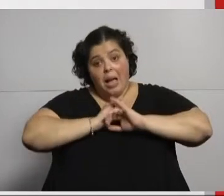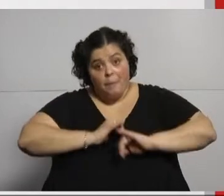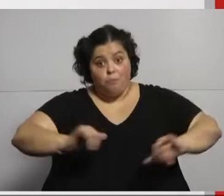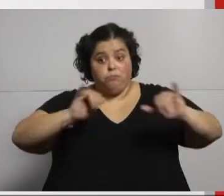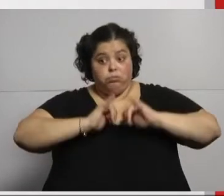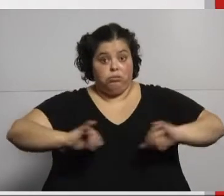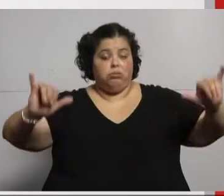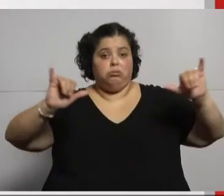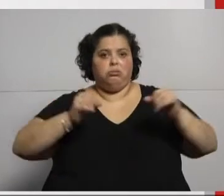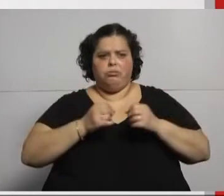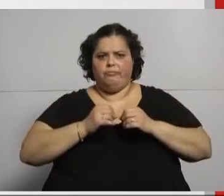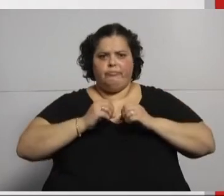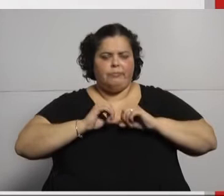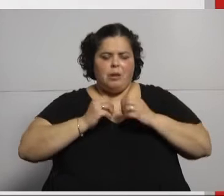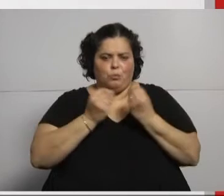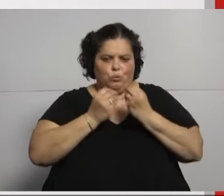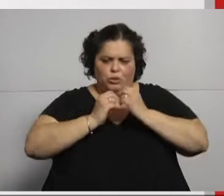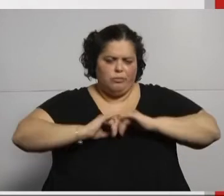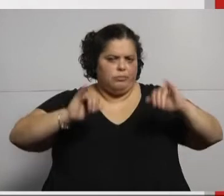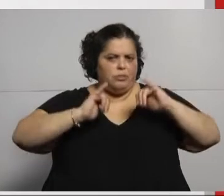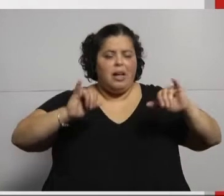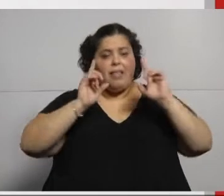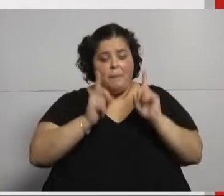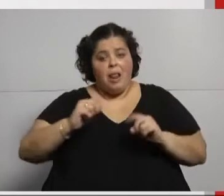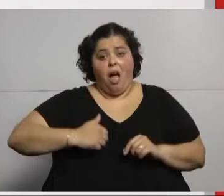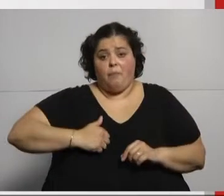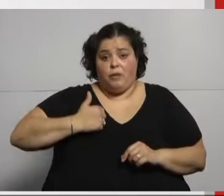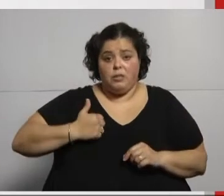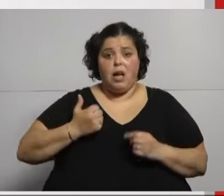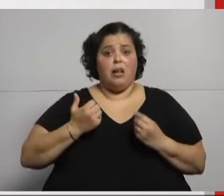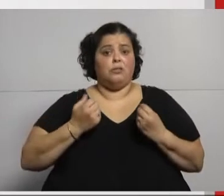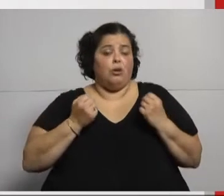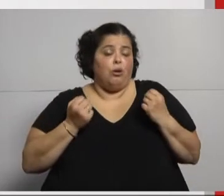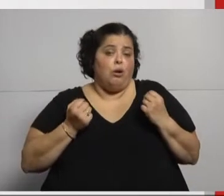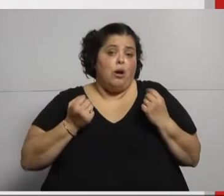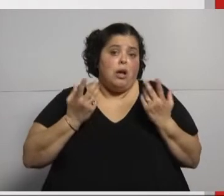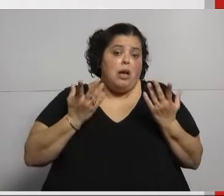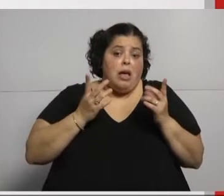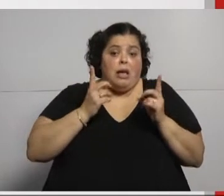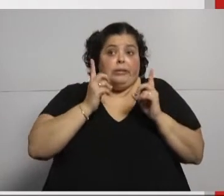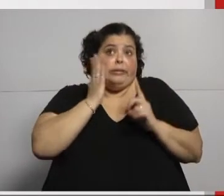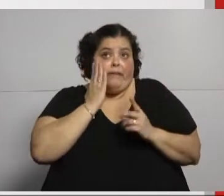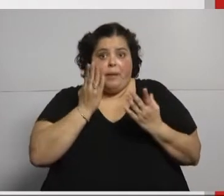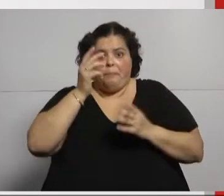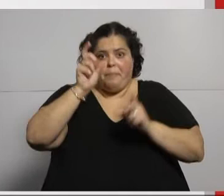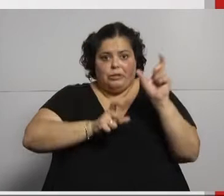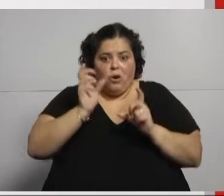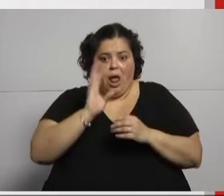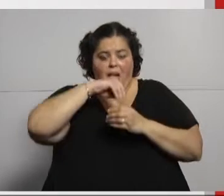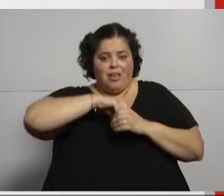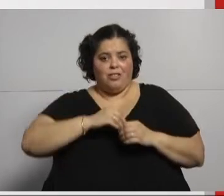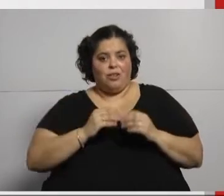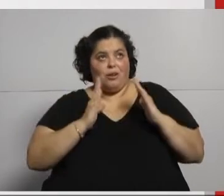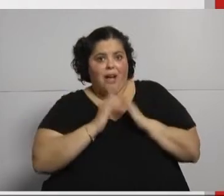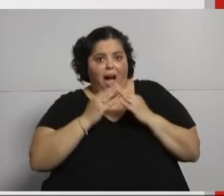también masivas, aprovechando y por suerte sabiendo que la gente confinada en sus casas no tenía ninguna otra cosa que hacer que conocer